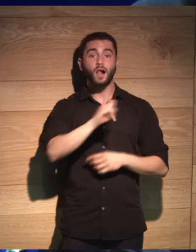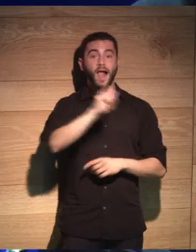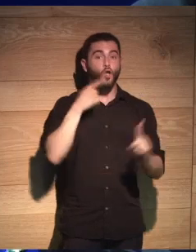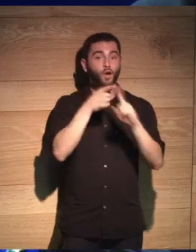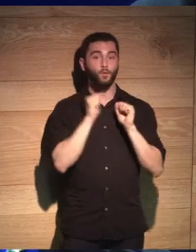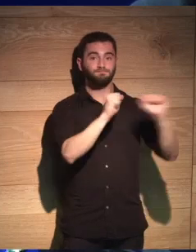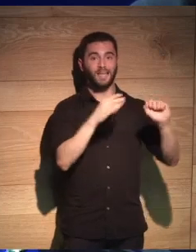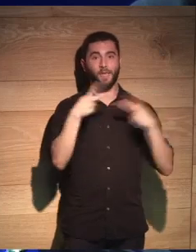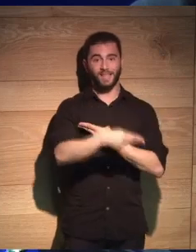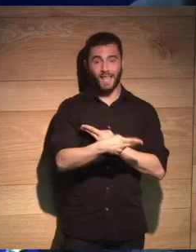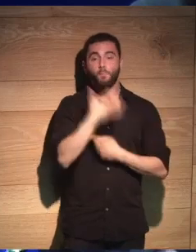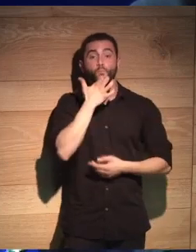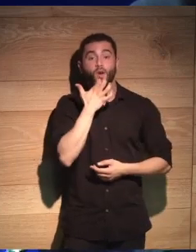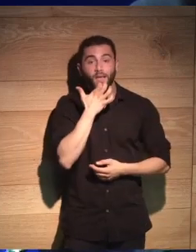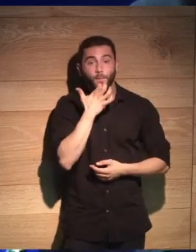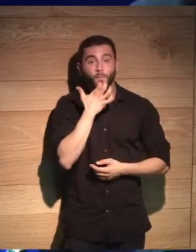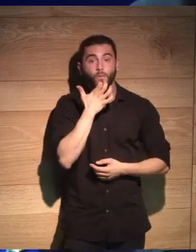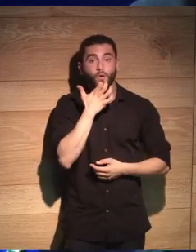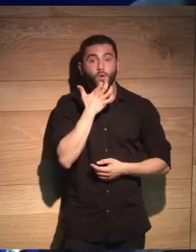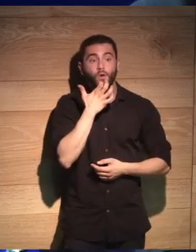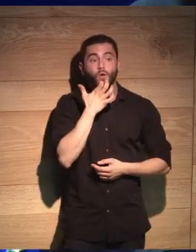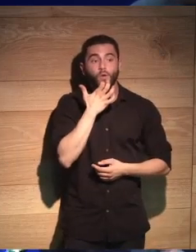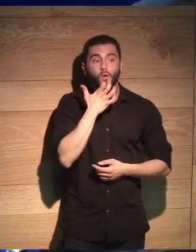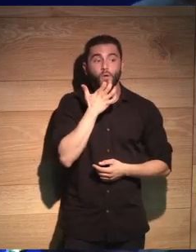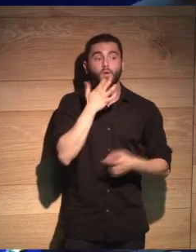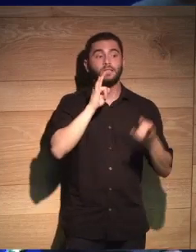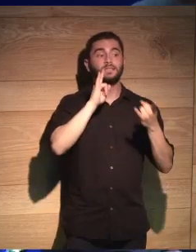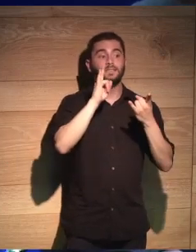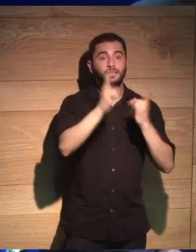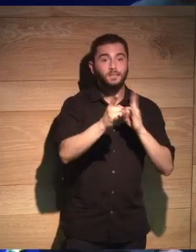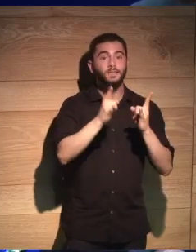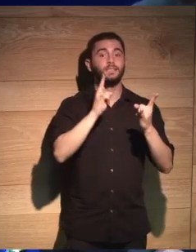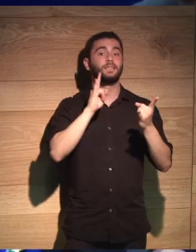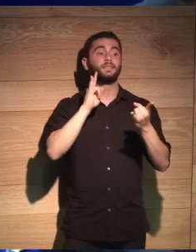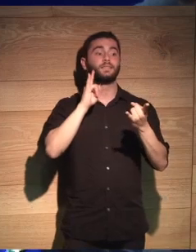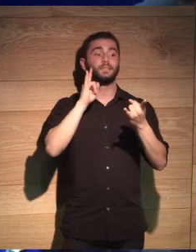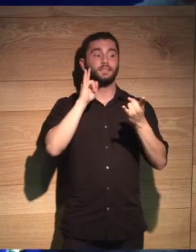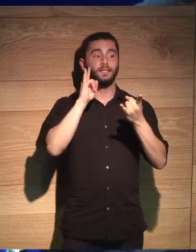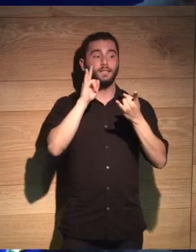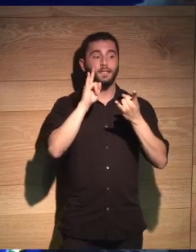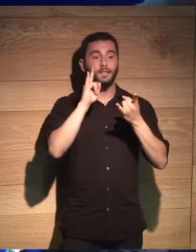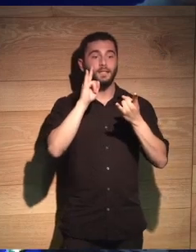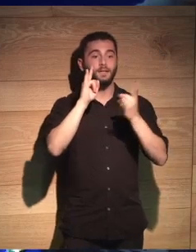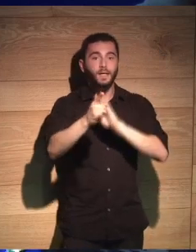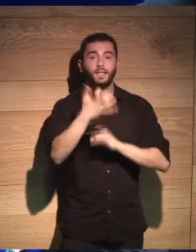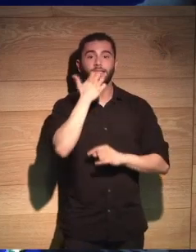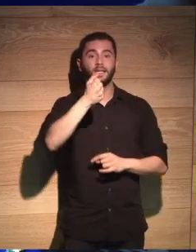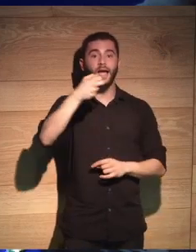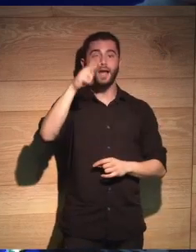censura. Por ejemplo, haciendo sus llamadas cuando Arturo estaba cenando,